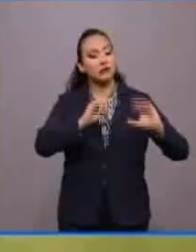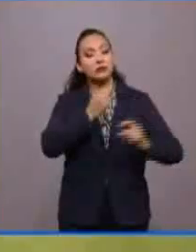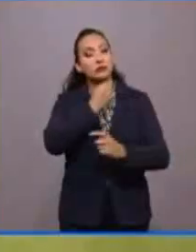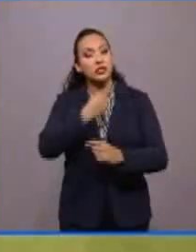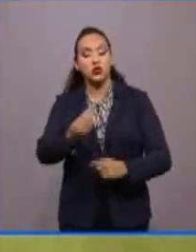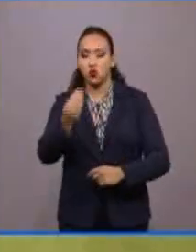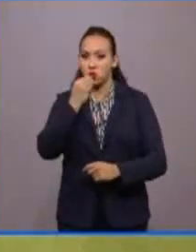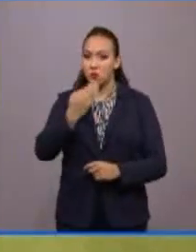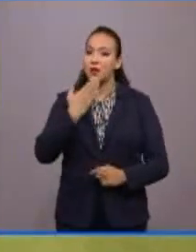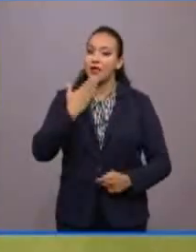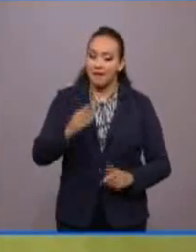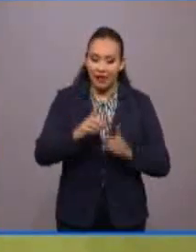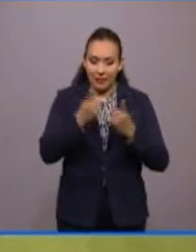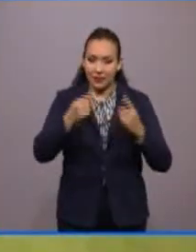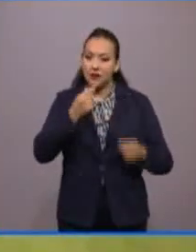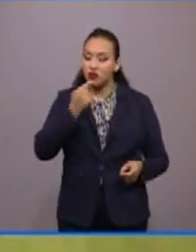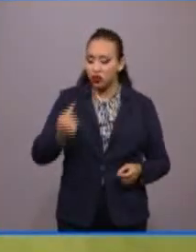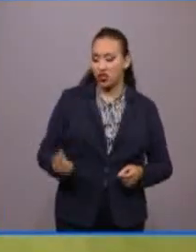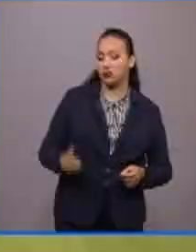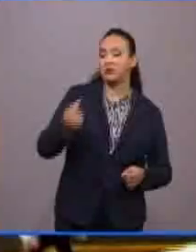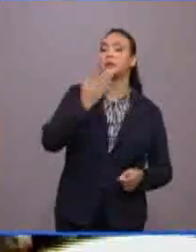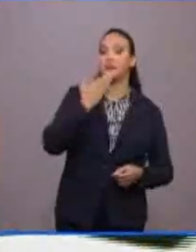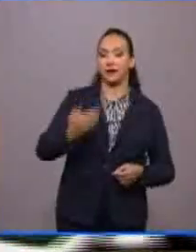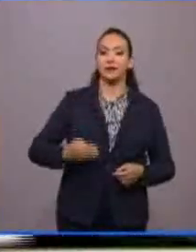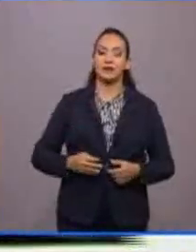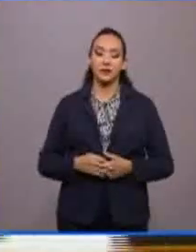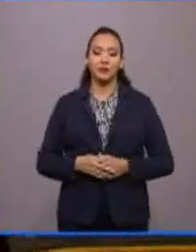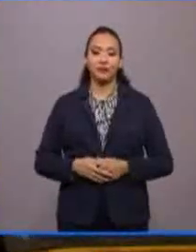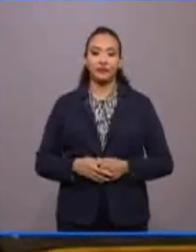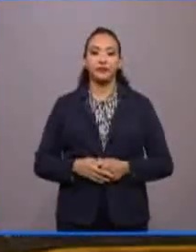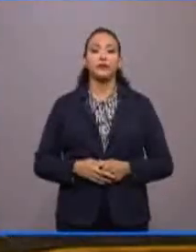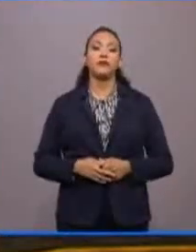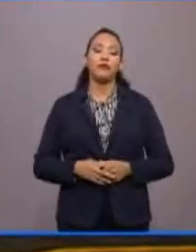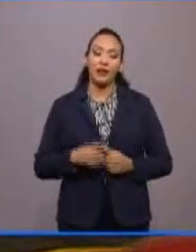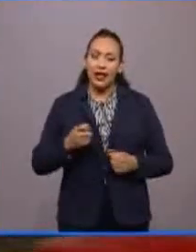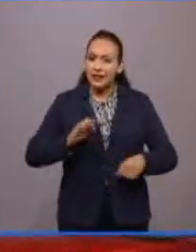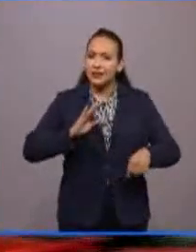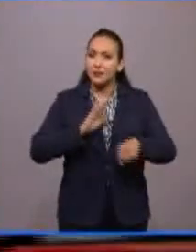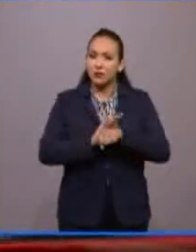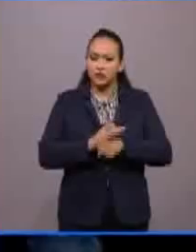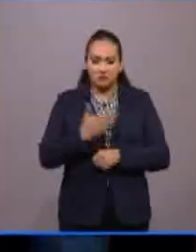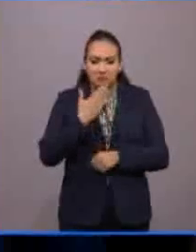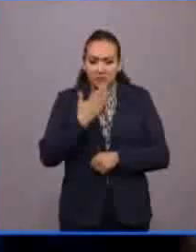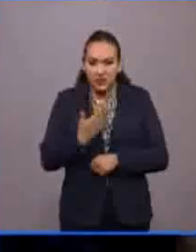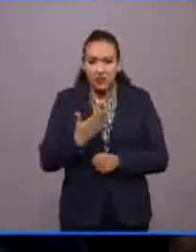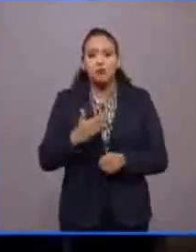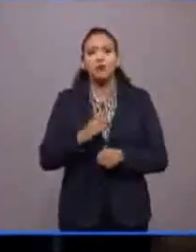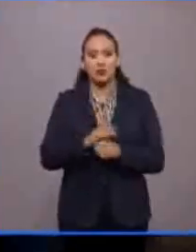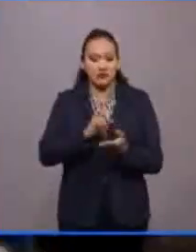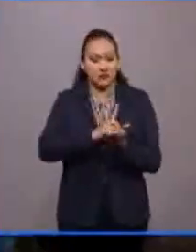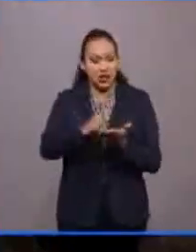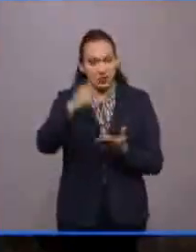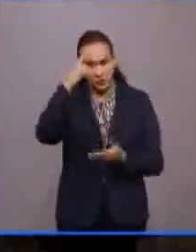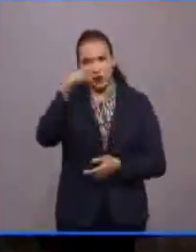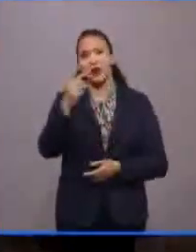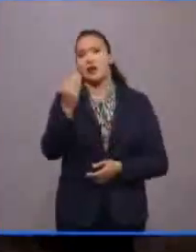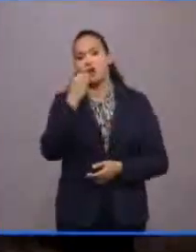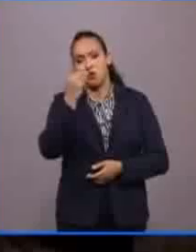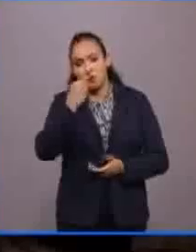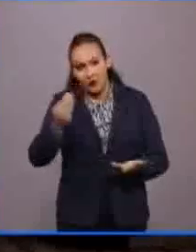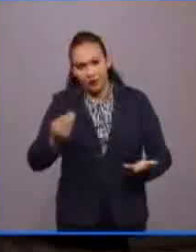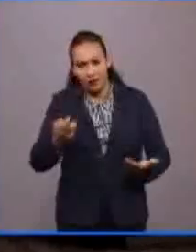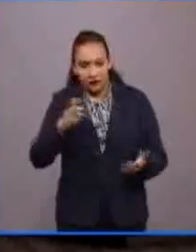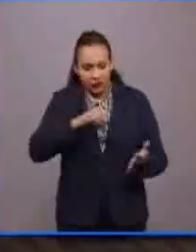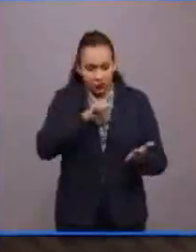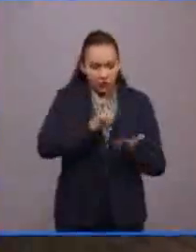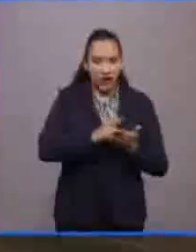bienestar, pleno y sano desarrollo de sus acreedores. Se trata de una protección reforzada al derecho a recibir los alimentos como un bien